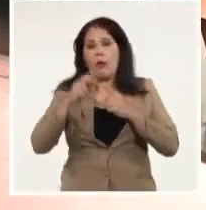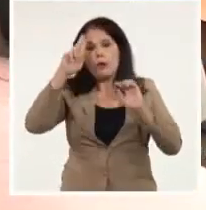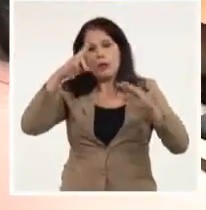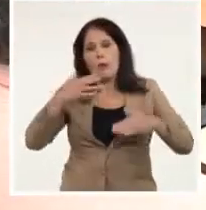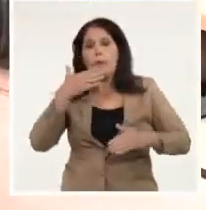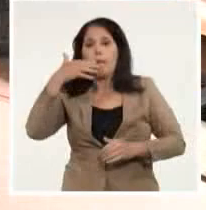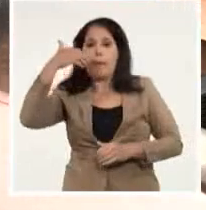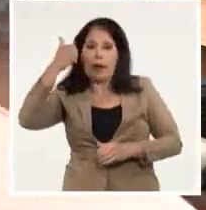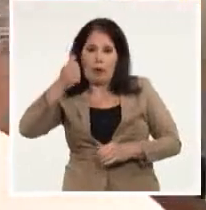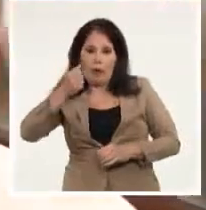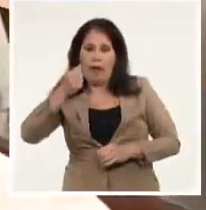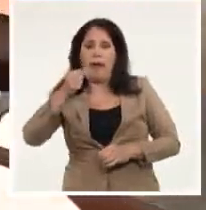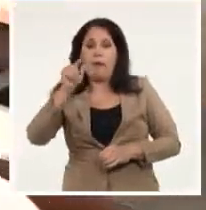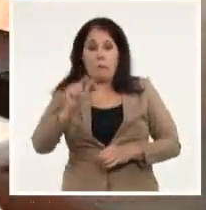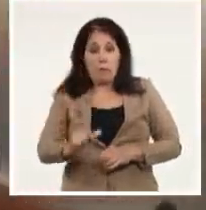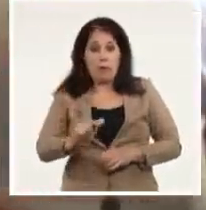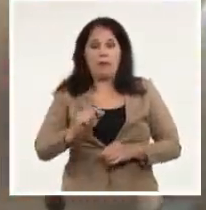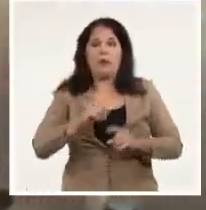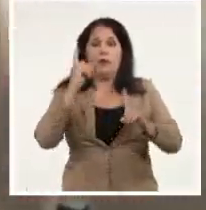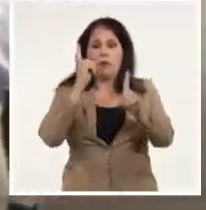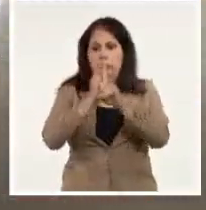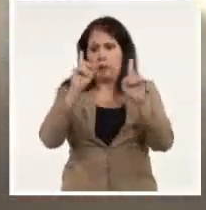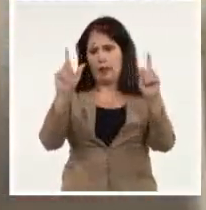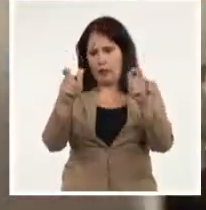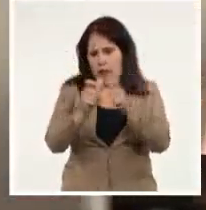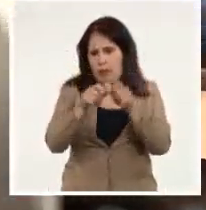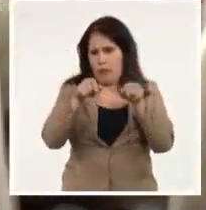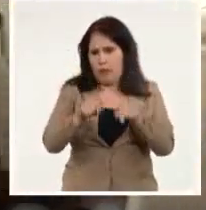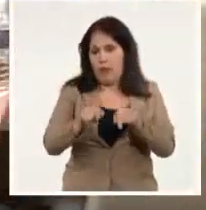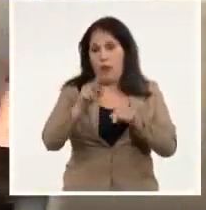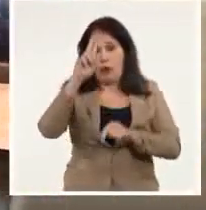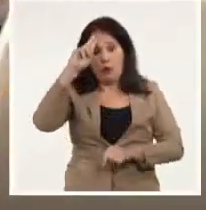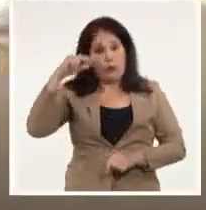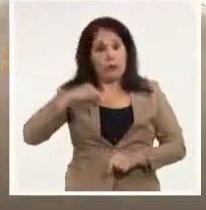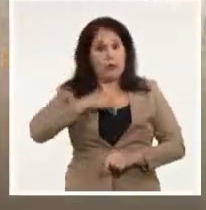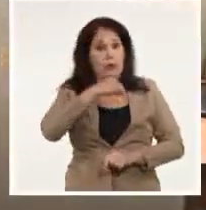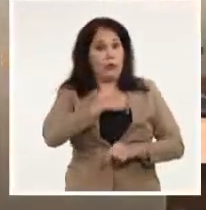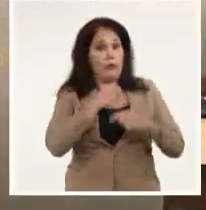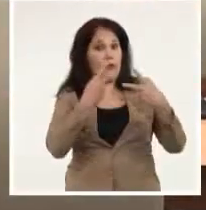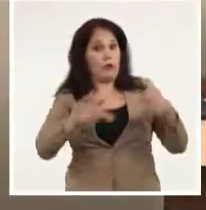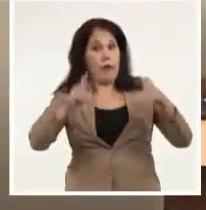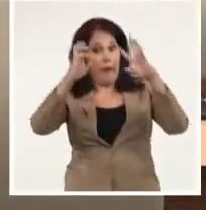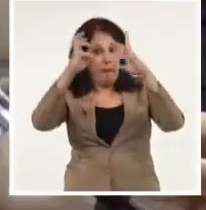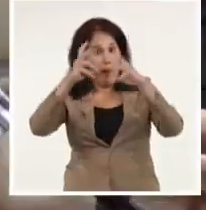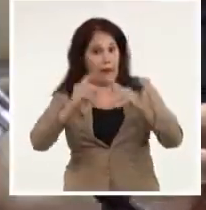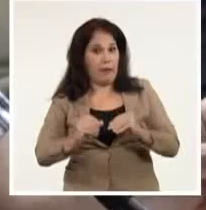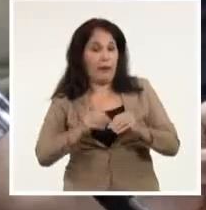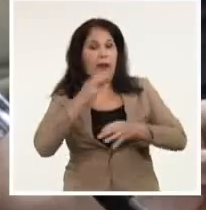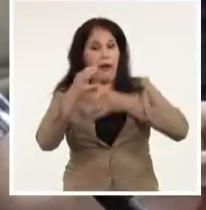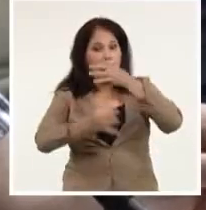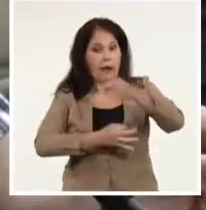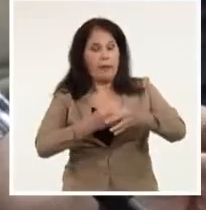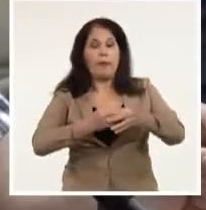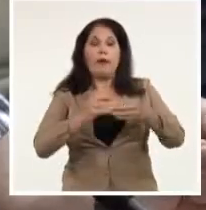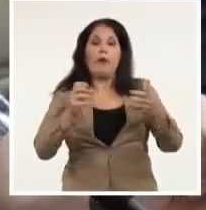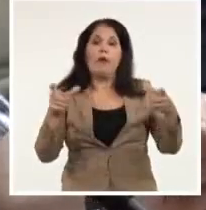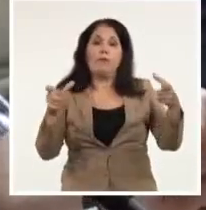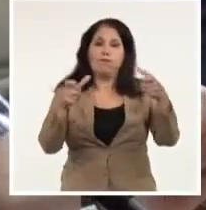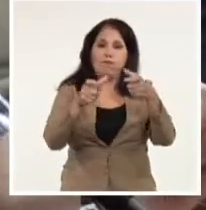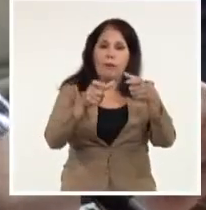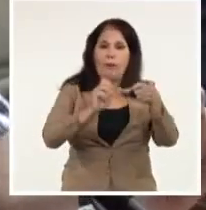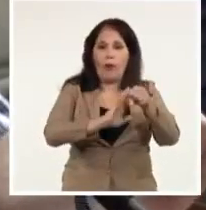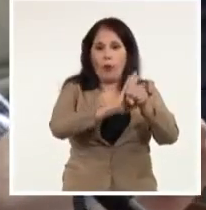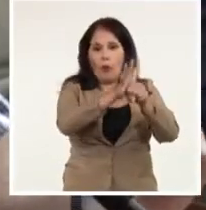Como es habitual en estos encuentros, el doctor en ciencias, Raúl Guinovar, comentó sobre el comportamiento de la COVID-19 en Cuba y dijo